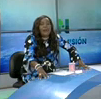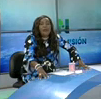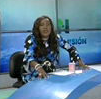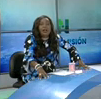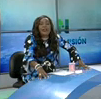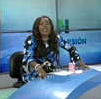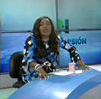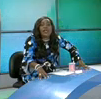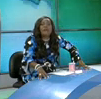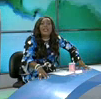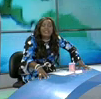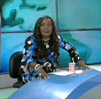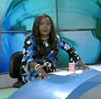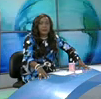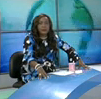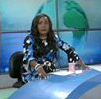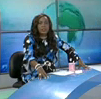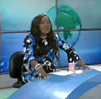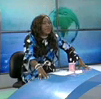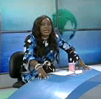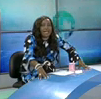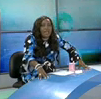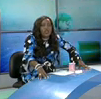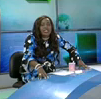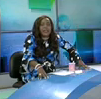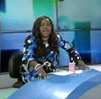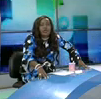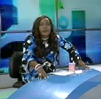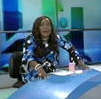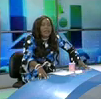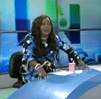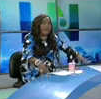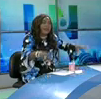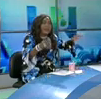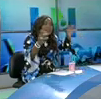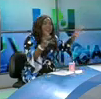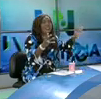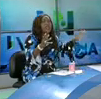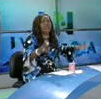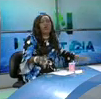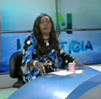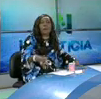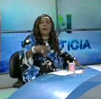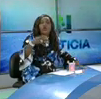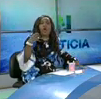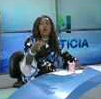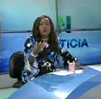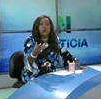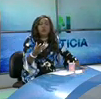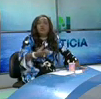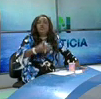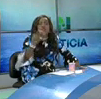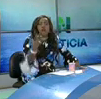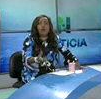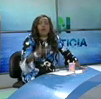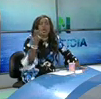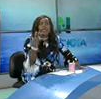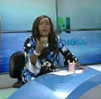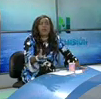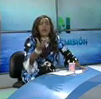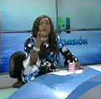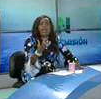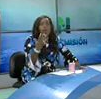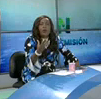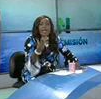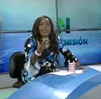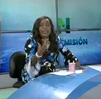que lo que están viviendo en el resto del país. Gracias a Dios el resto del país están sintiéndose golpes, pero no como lo que